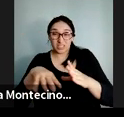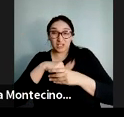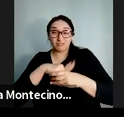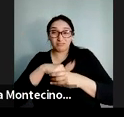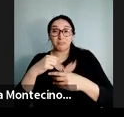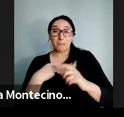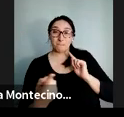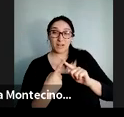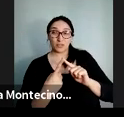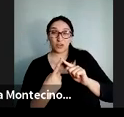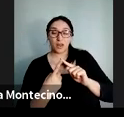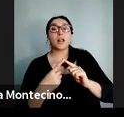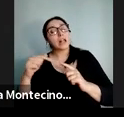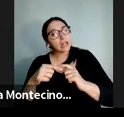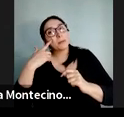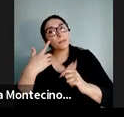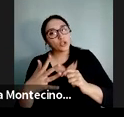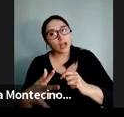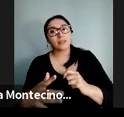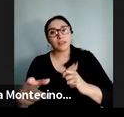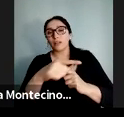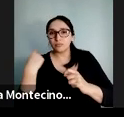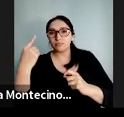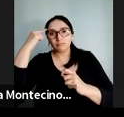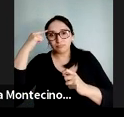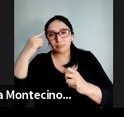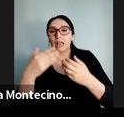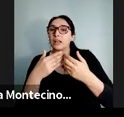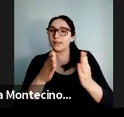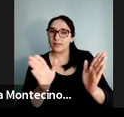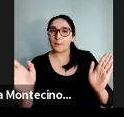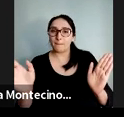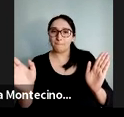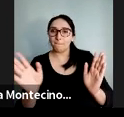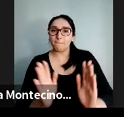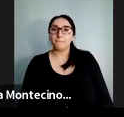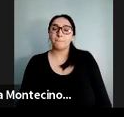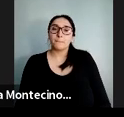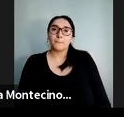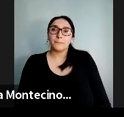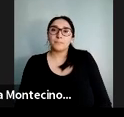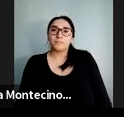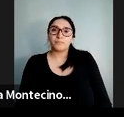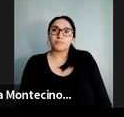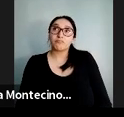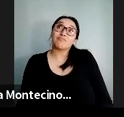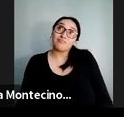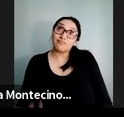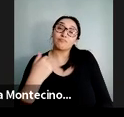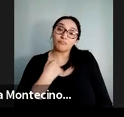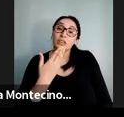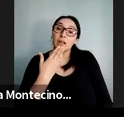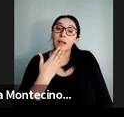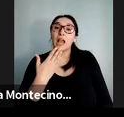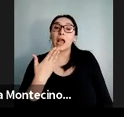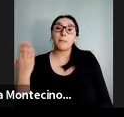es parte importante de lo que deberíamos preguntarnos como organizaciones. Entonces ahí yo también las invito y